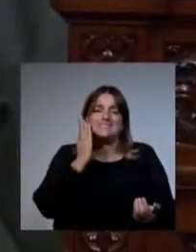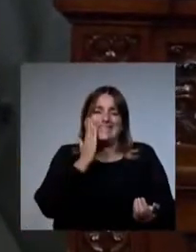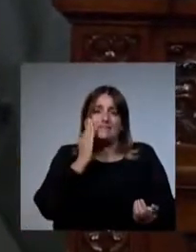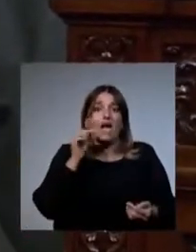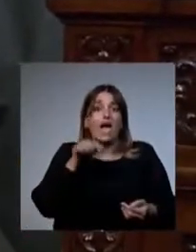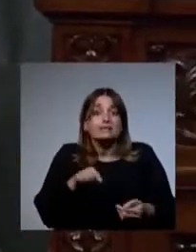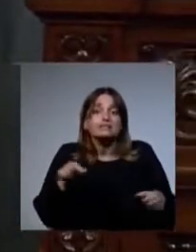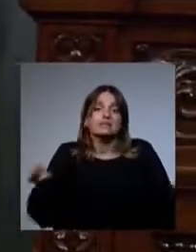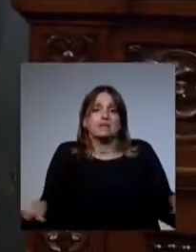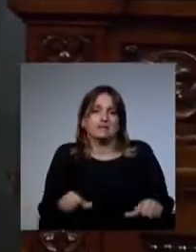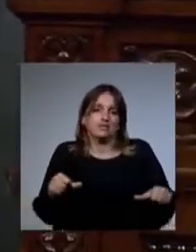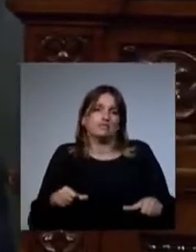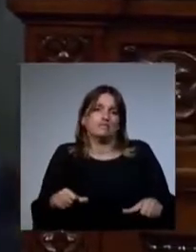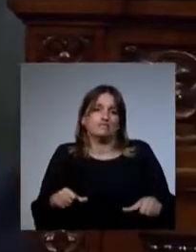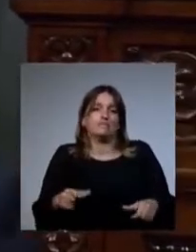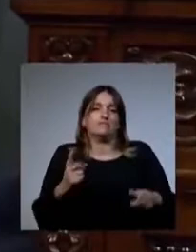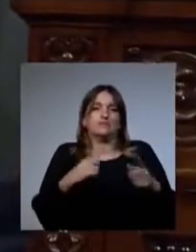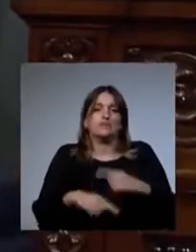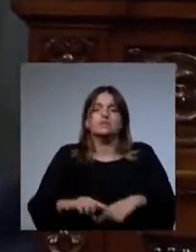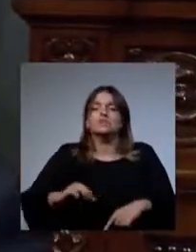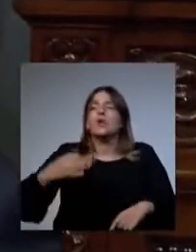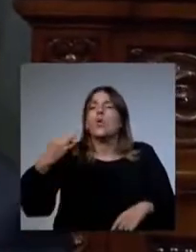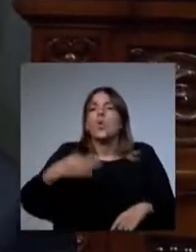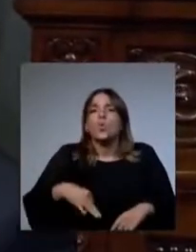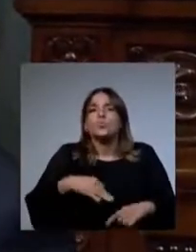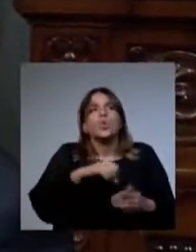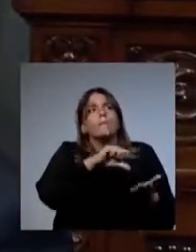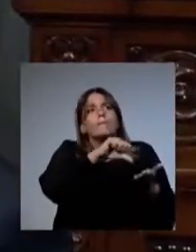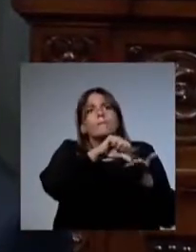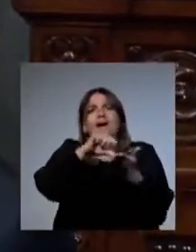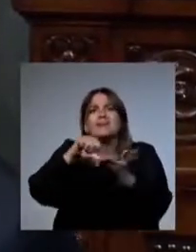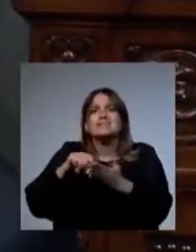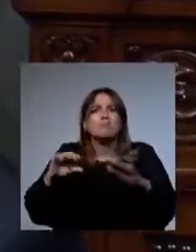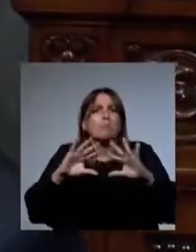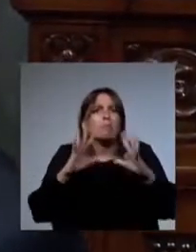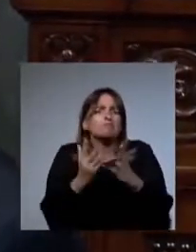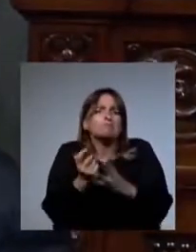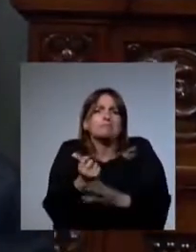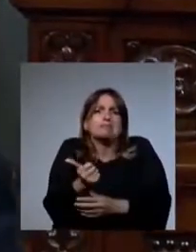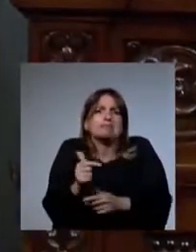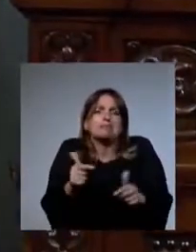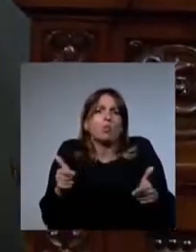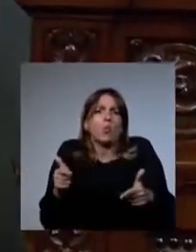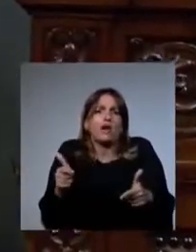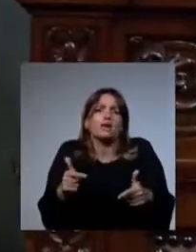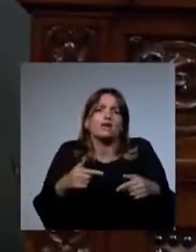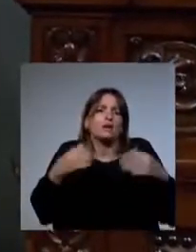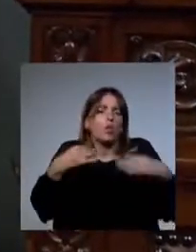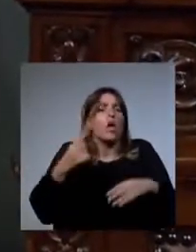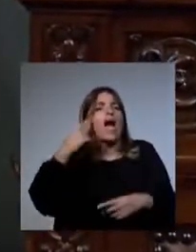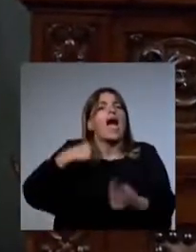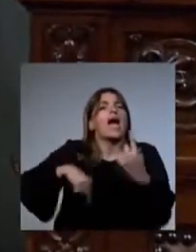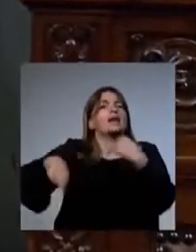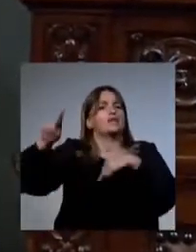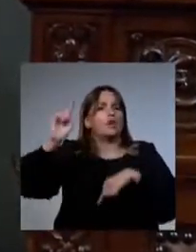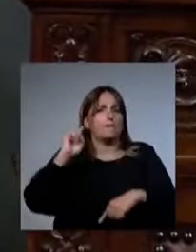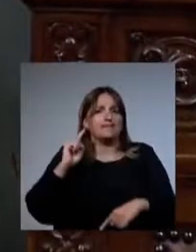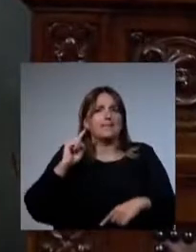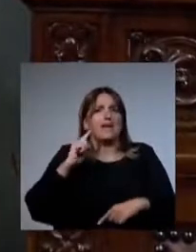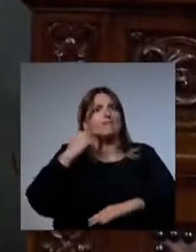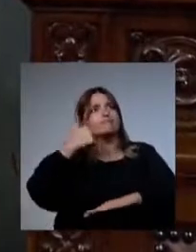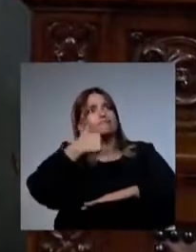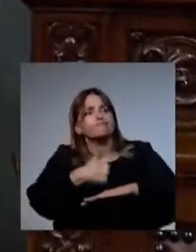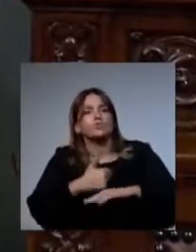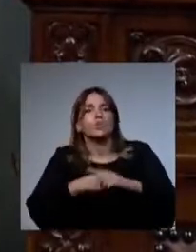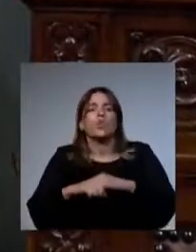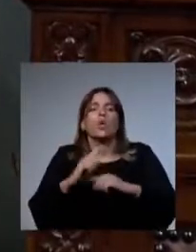procedió, siendo uno de los pocos países del mundo que el año pasado tuvo en la